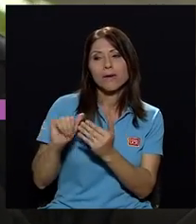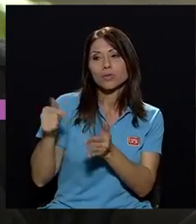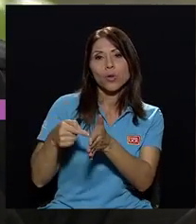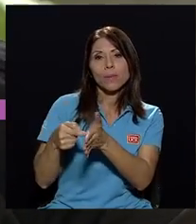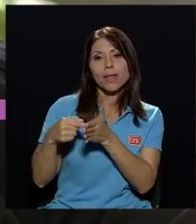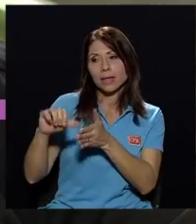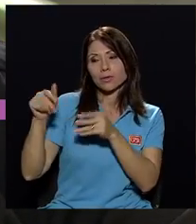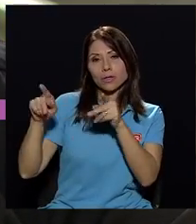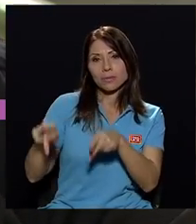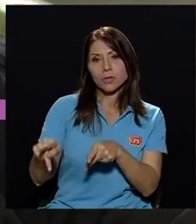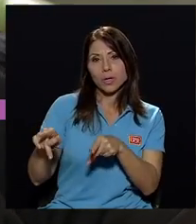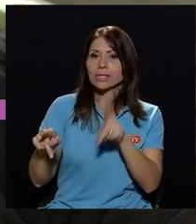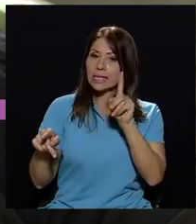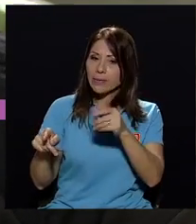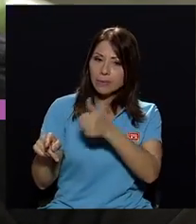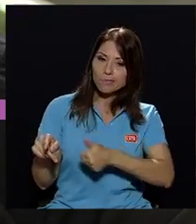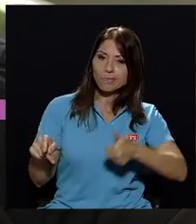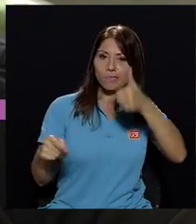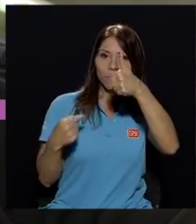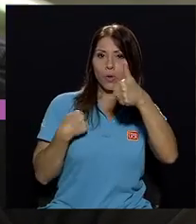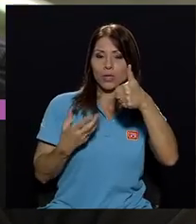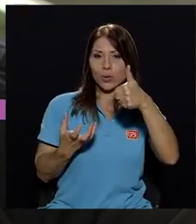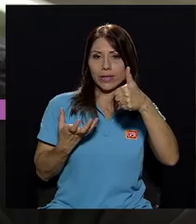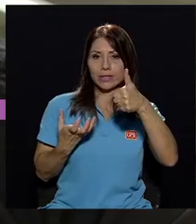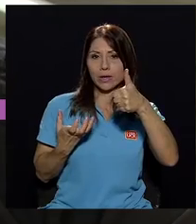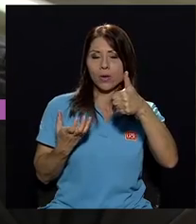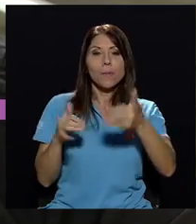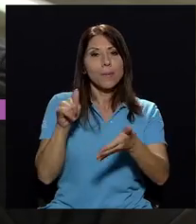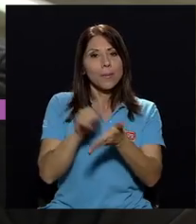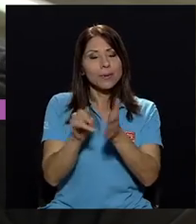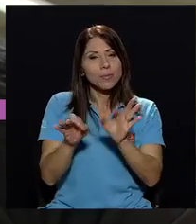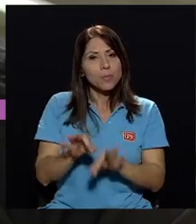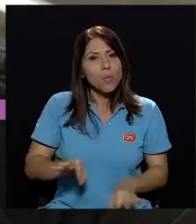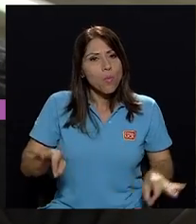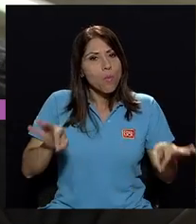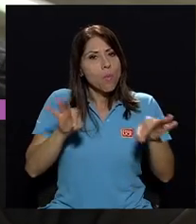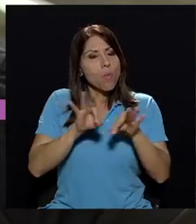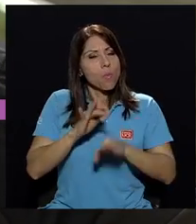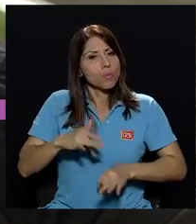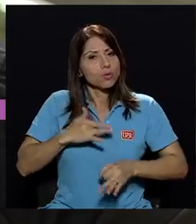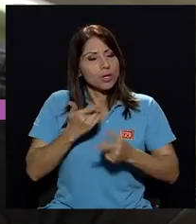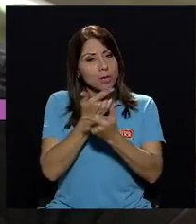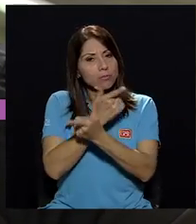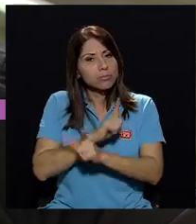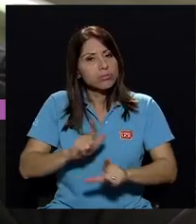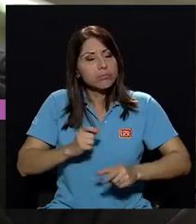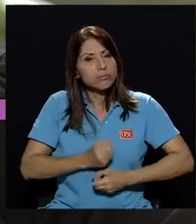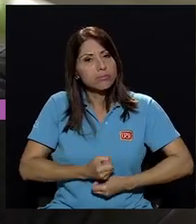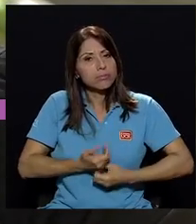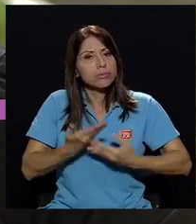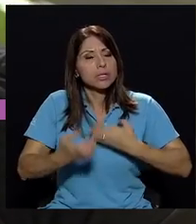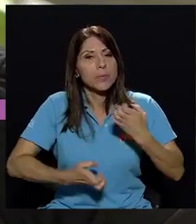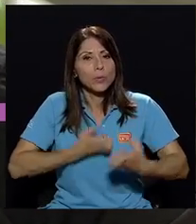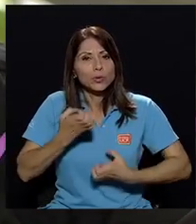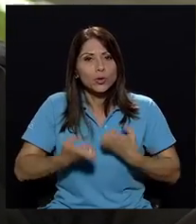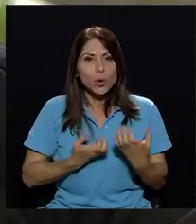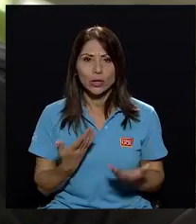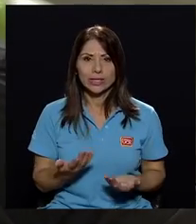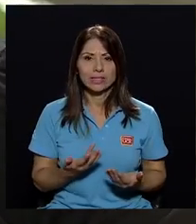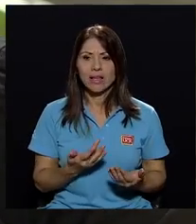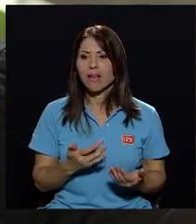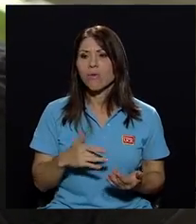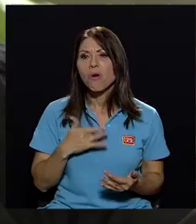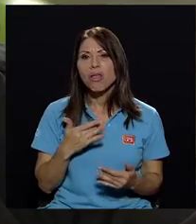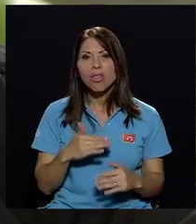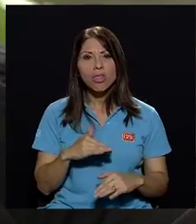a ver, para eso es muy importante que se sientan la libertad de expresar sus emociones, sus disconformidades,